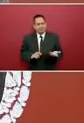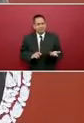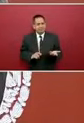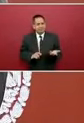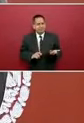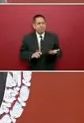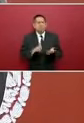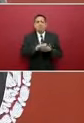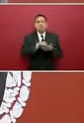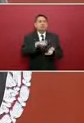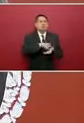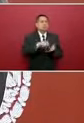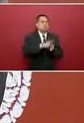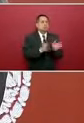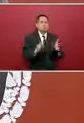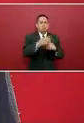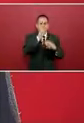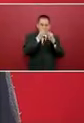despensas